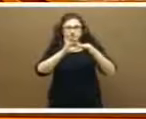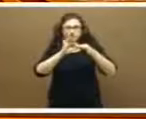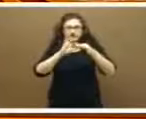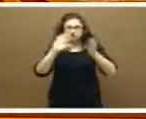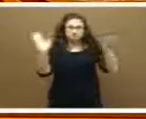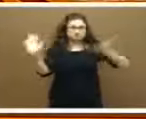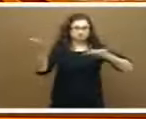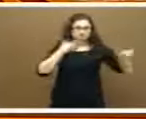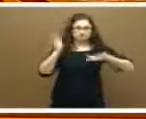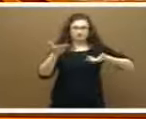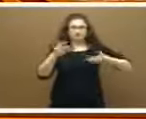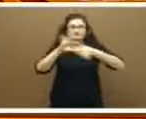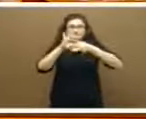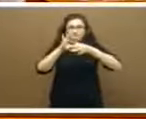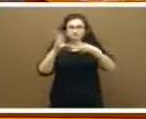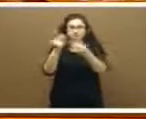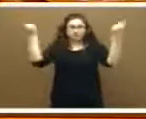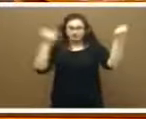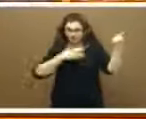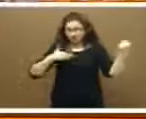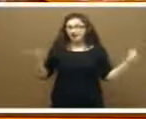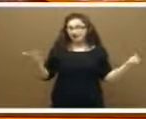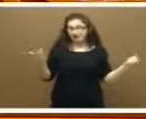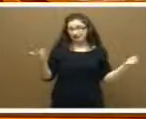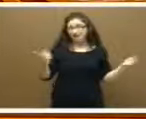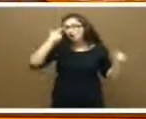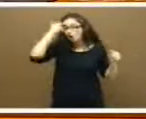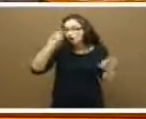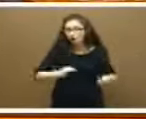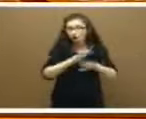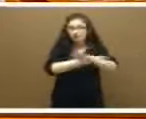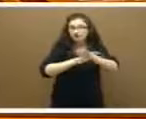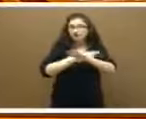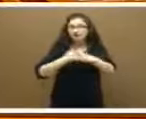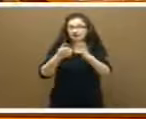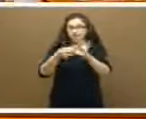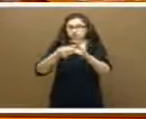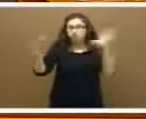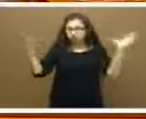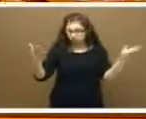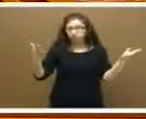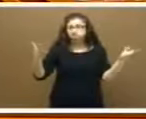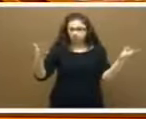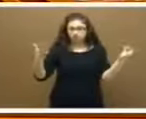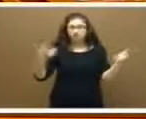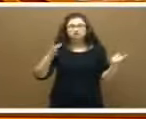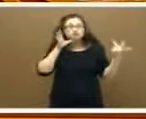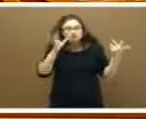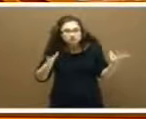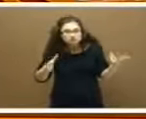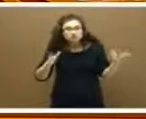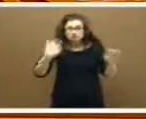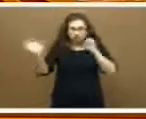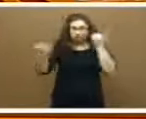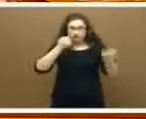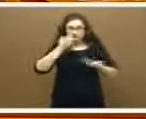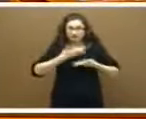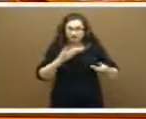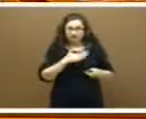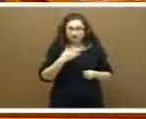seguramente allí se va a la hora de proponer en una zona determinada el cierre o la reducción del tiempo de atención de un punto de atención